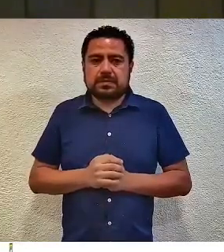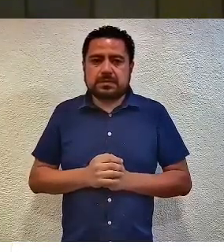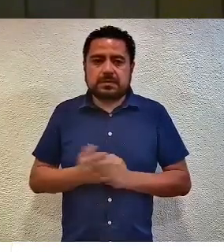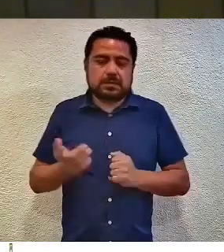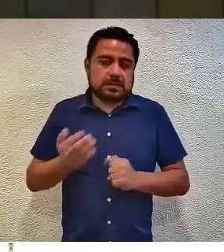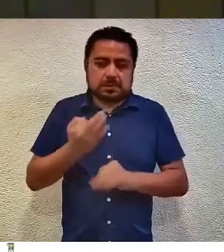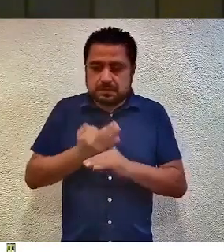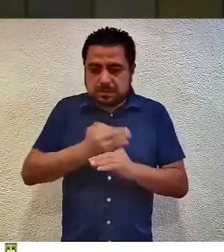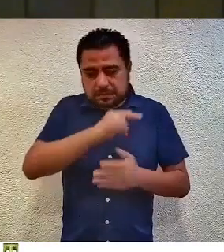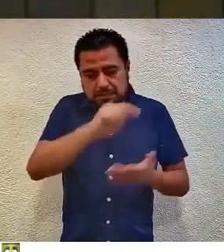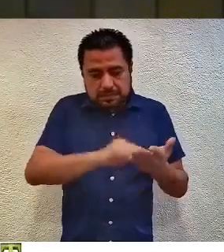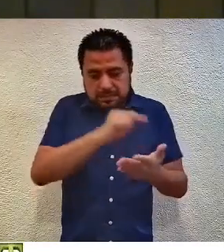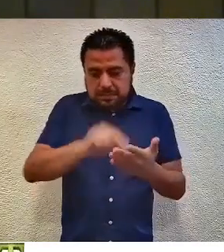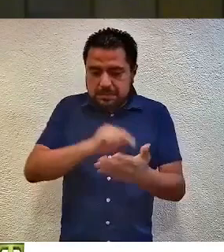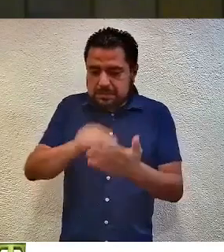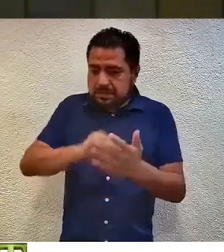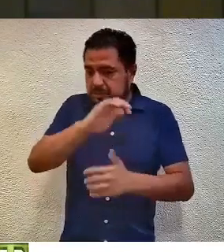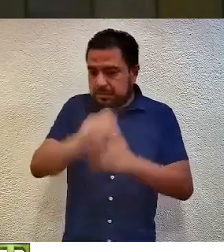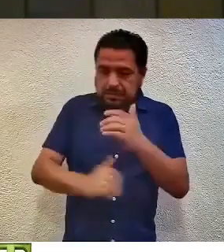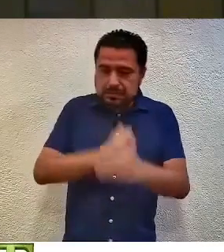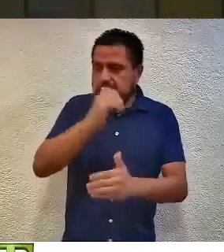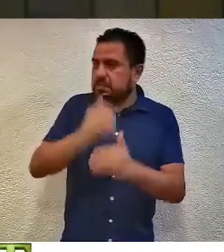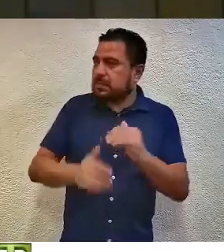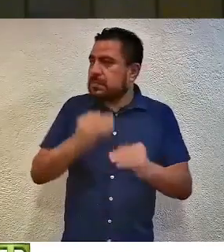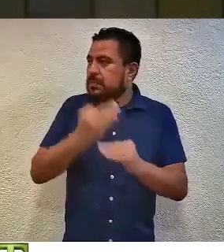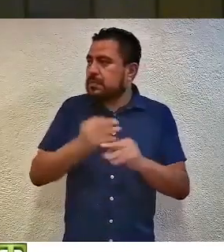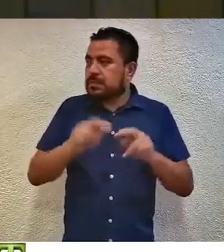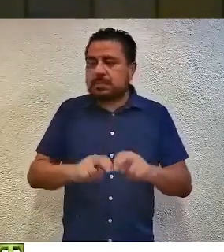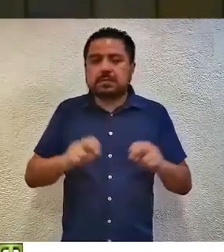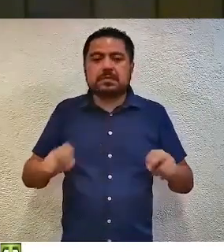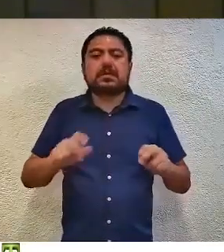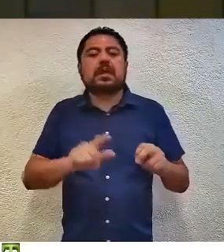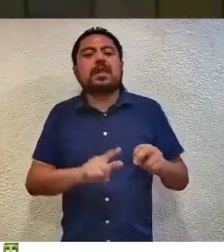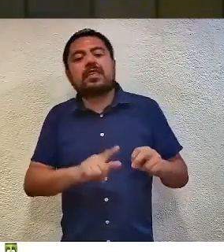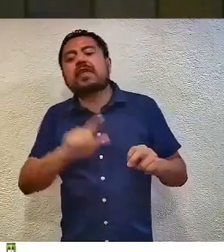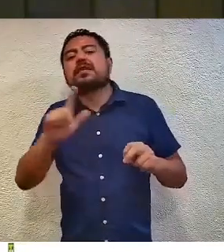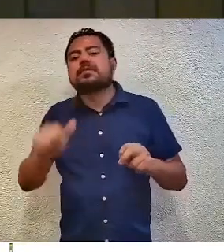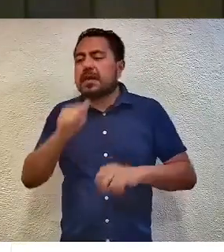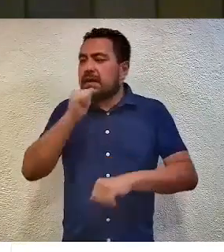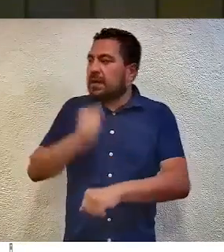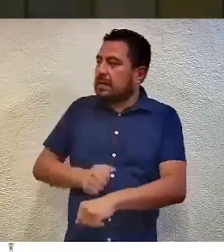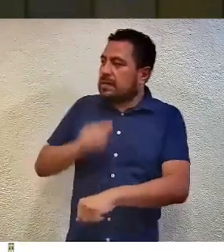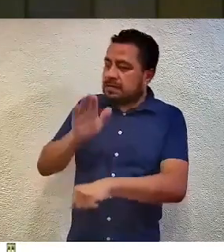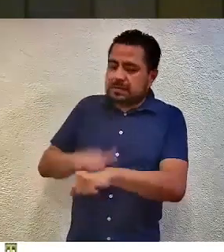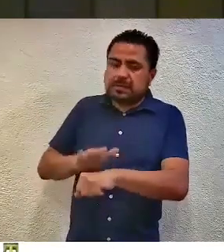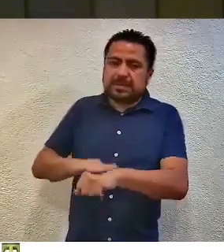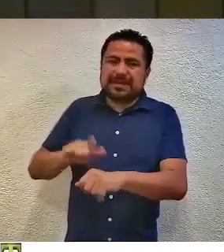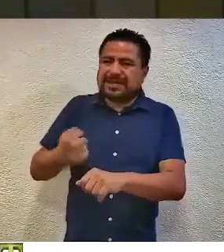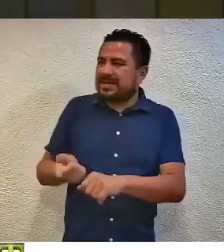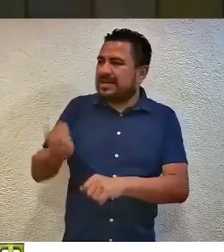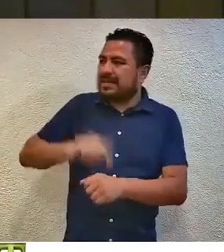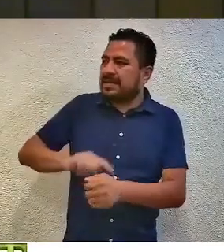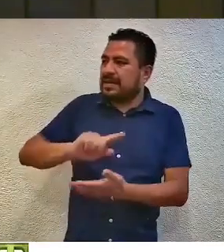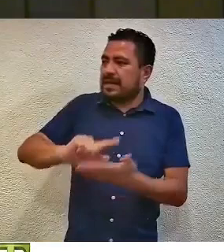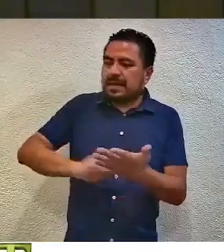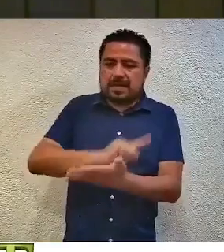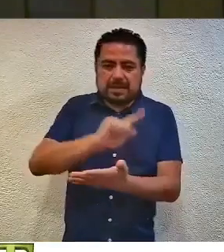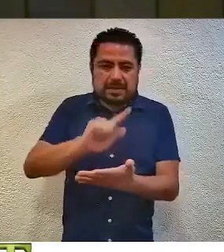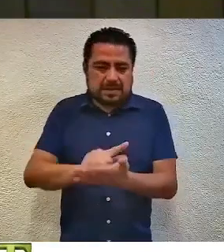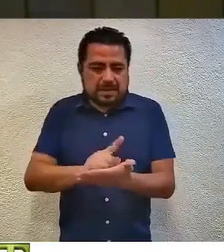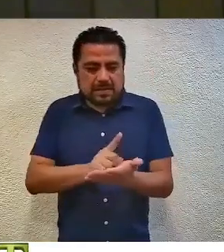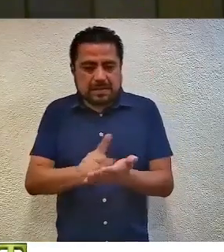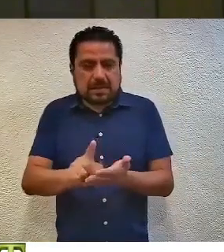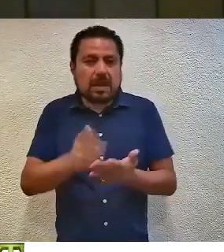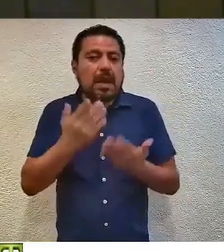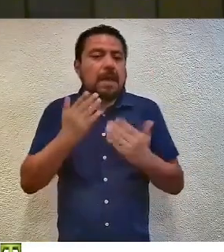Sírvase recabar las firmas a la conclusión de la presente sesión y en consecuencia notifíquese como en derecho corresponda. Al